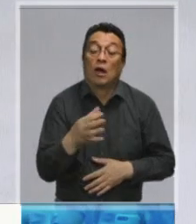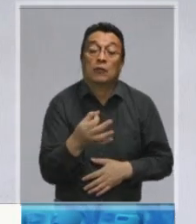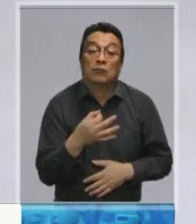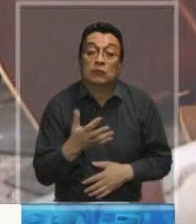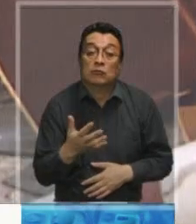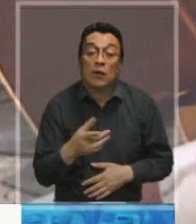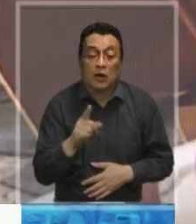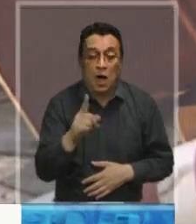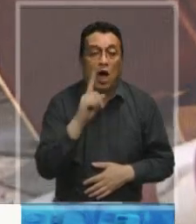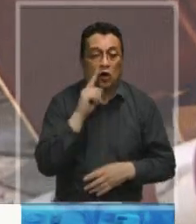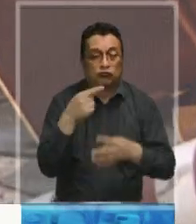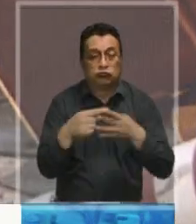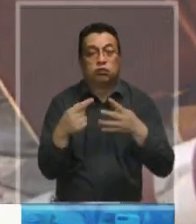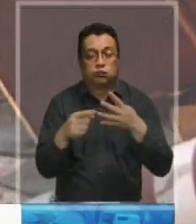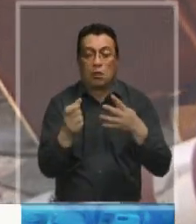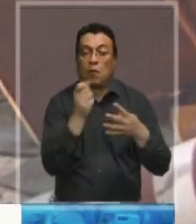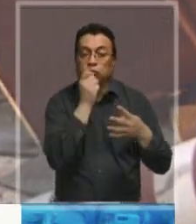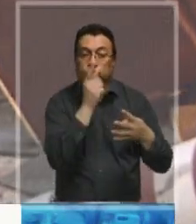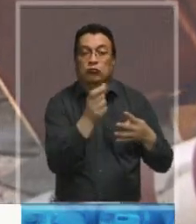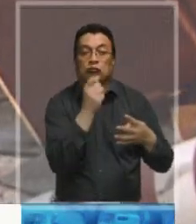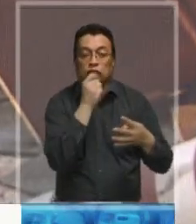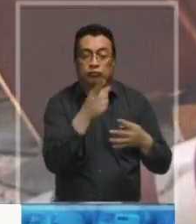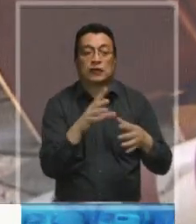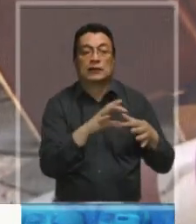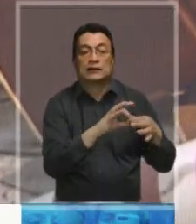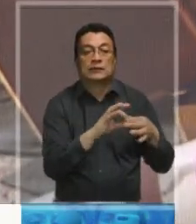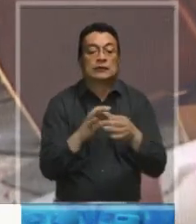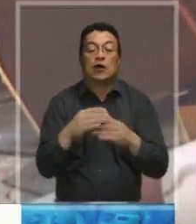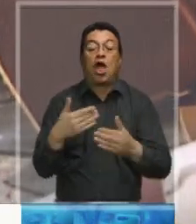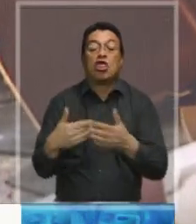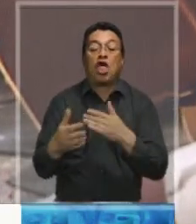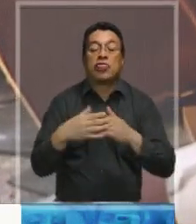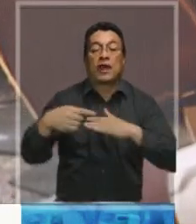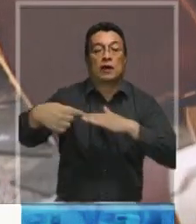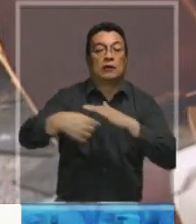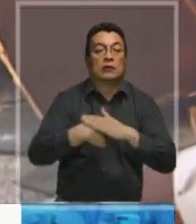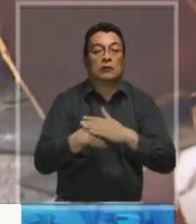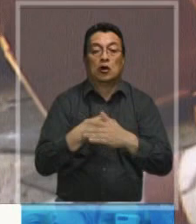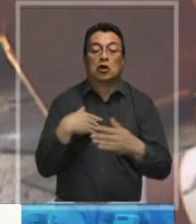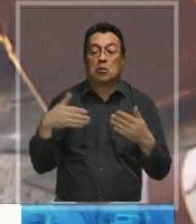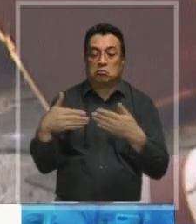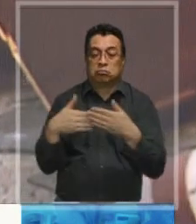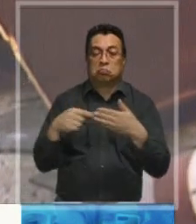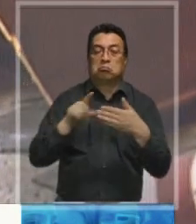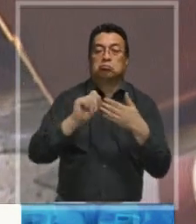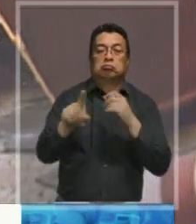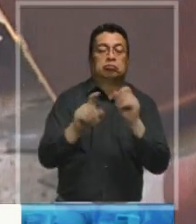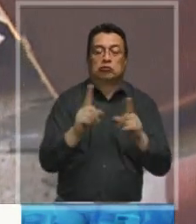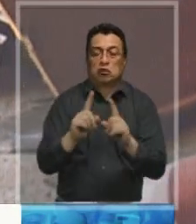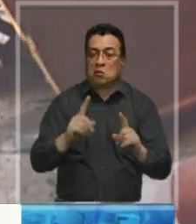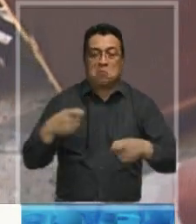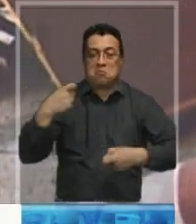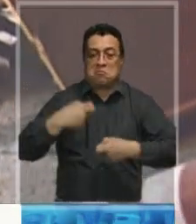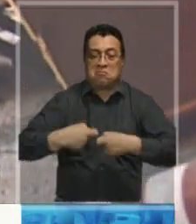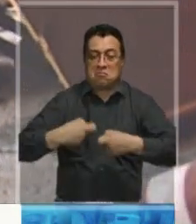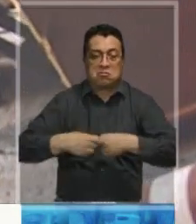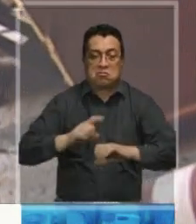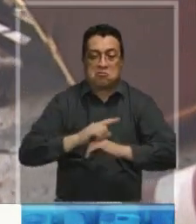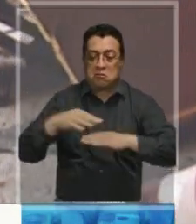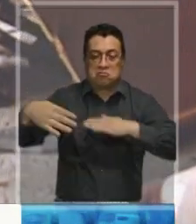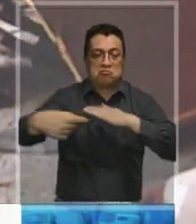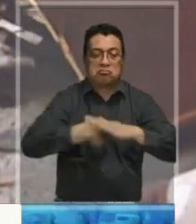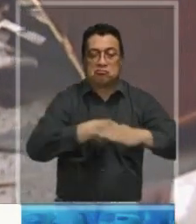que hay varias denuncias respecto de el hecho de por dónde entraron, de que nadie le cerró las puertas, de que no se forzaron